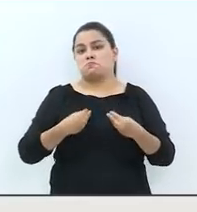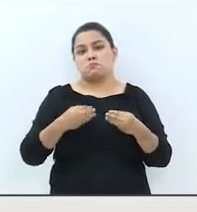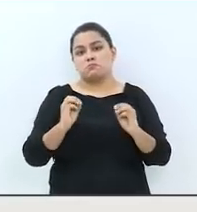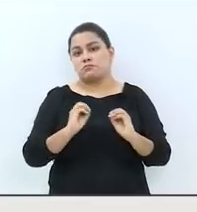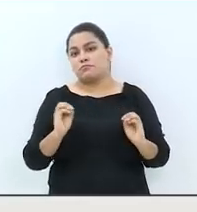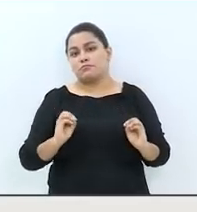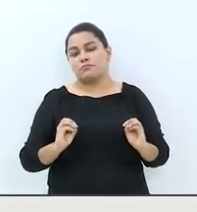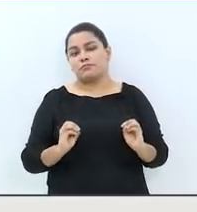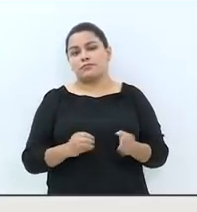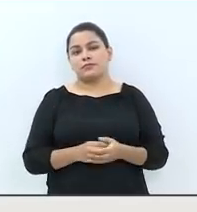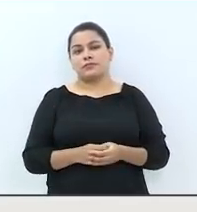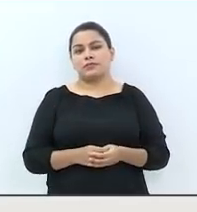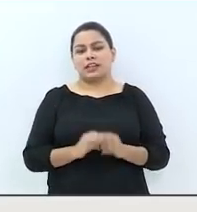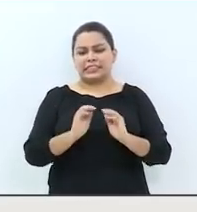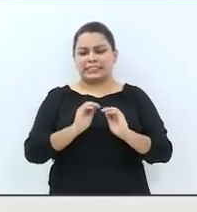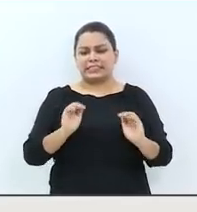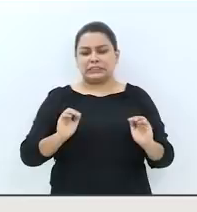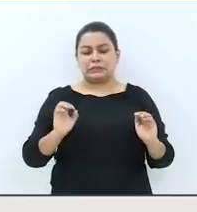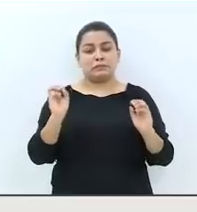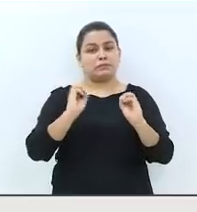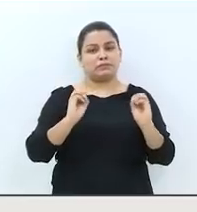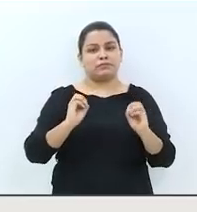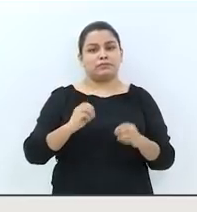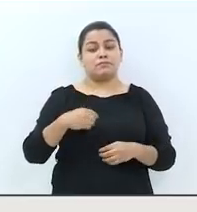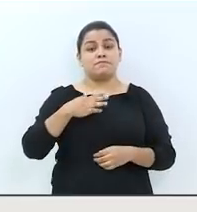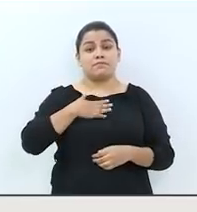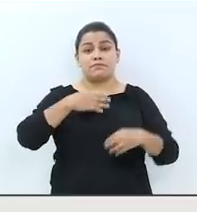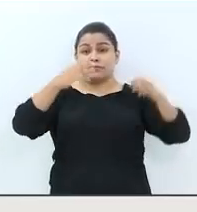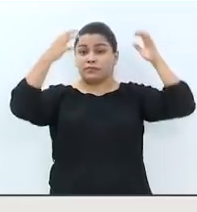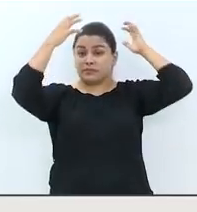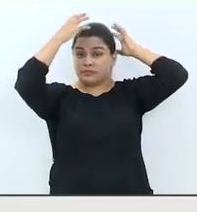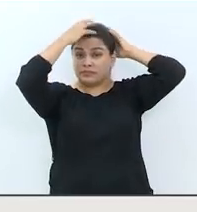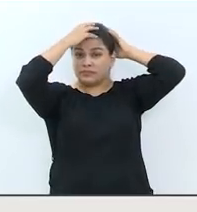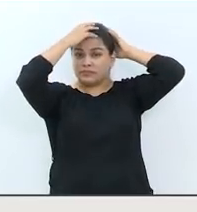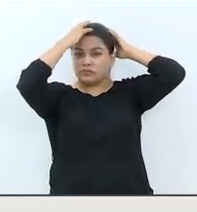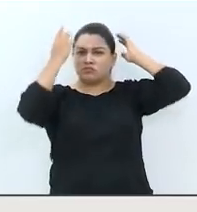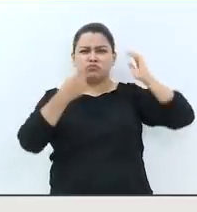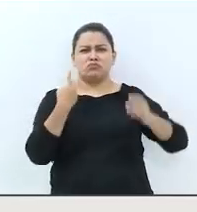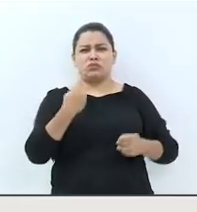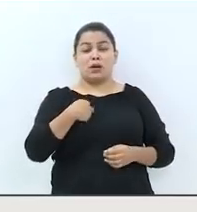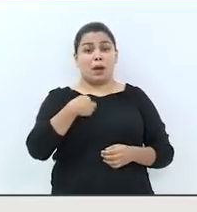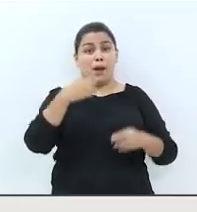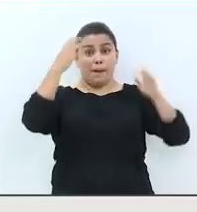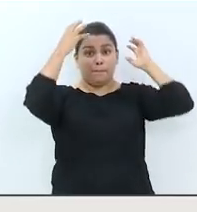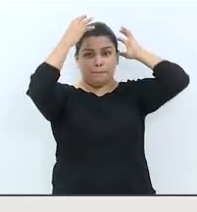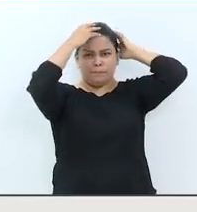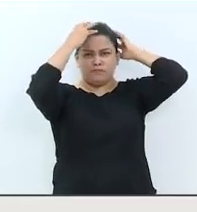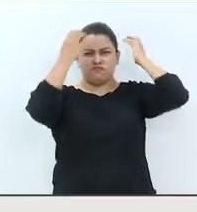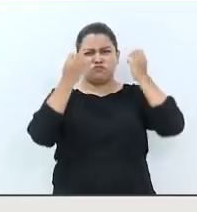cuando éramos niños y cuando éramos niñas, nuestro cerebro lo único que hace, porque ojo, nuestro cerebro es que